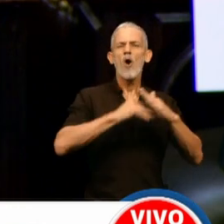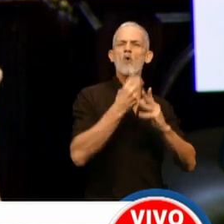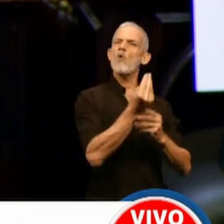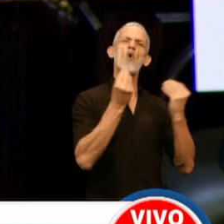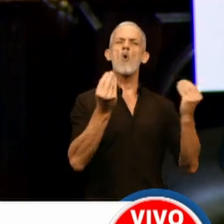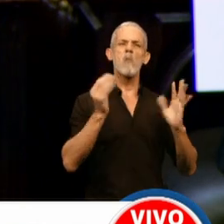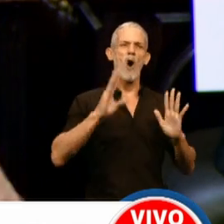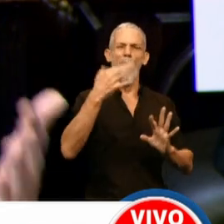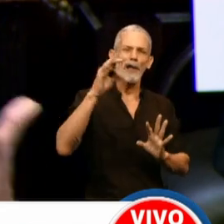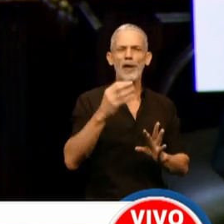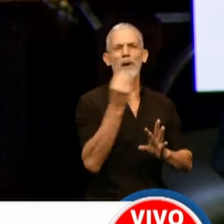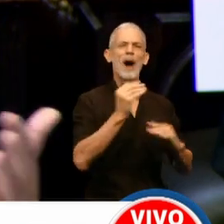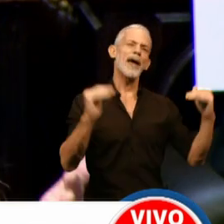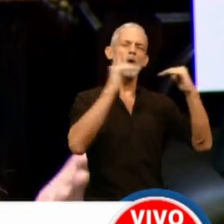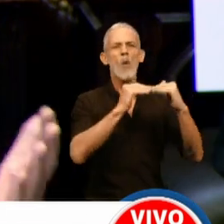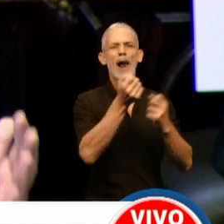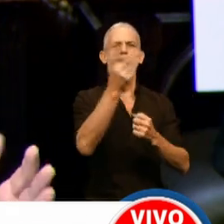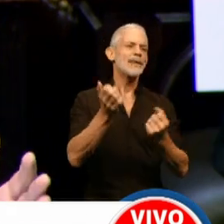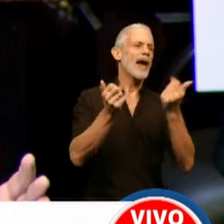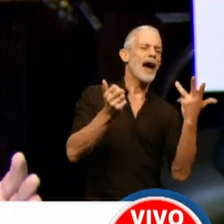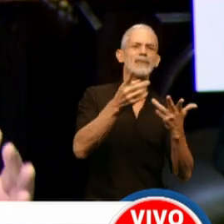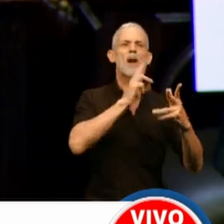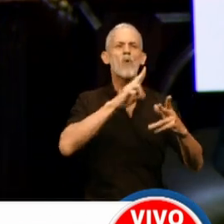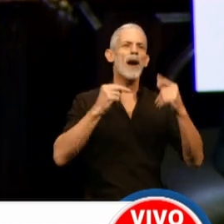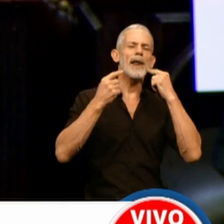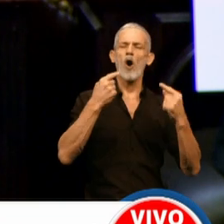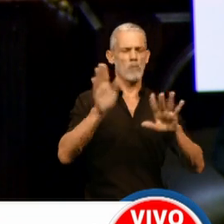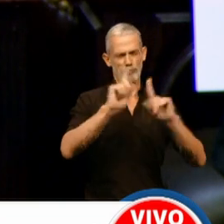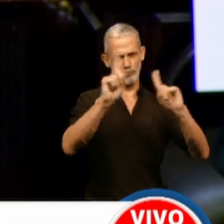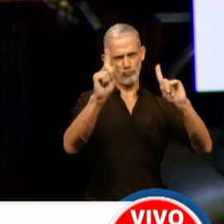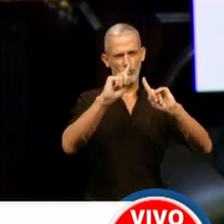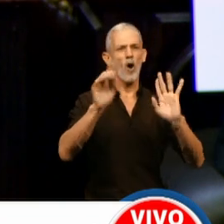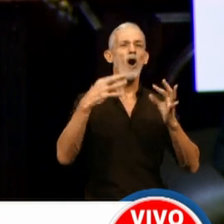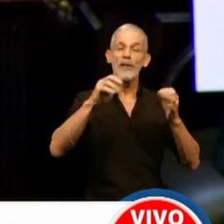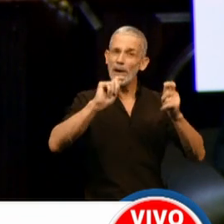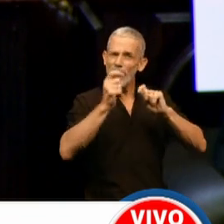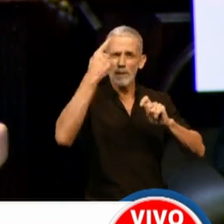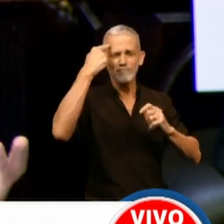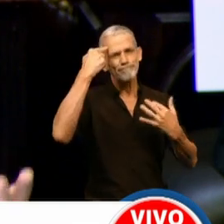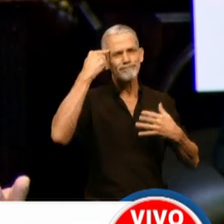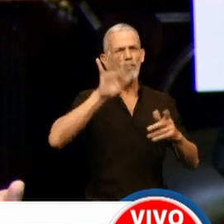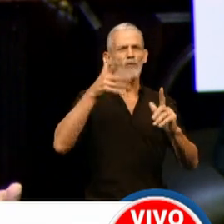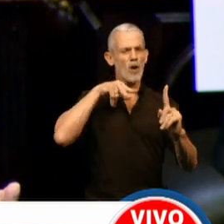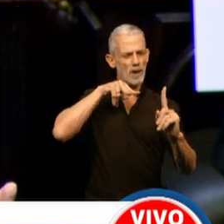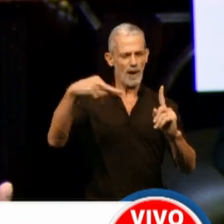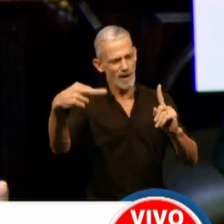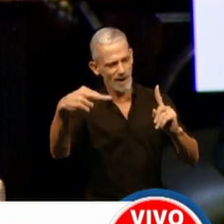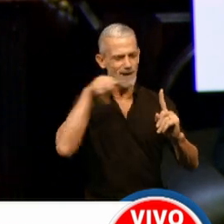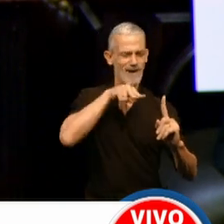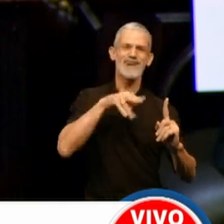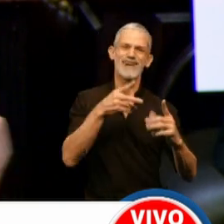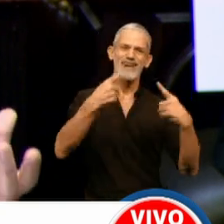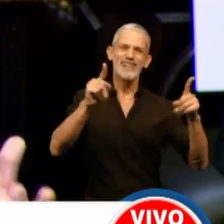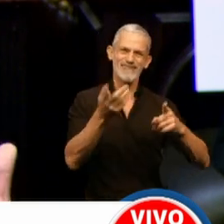estamos hablando de que tiene que haber igual de hombres que de mujeres lo que estamos hablando es lo que tiene que cambiar en la perspectiva de los medios de